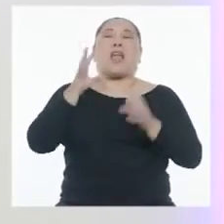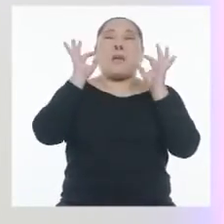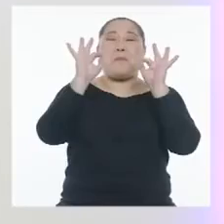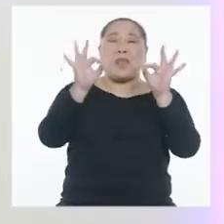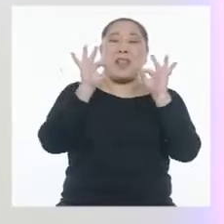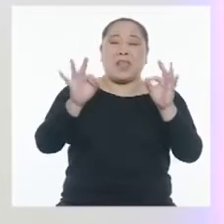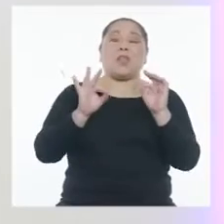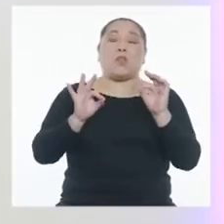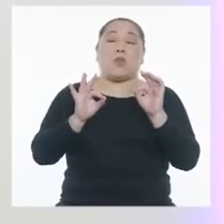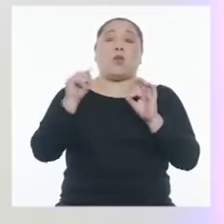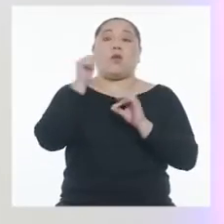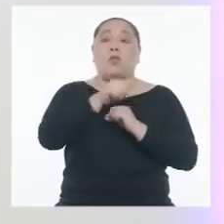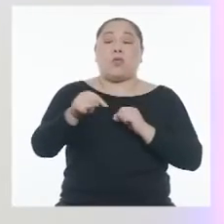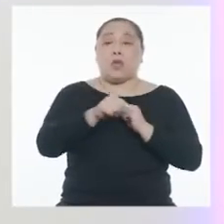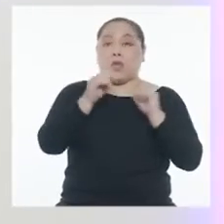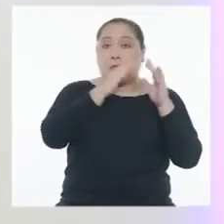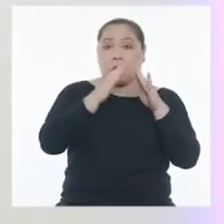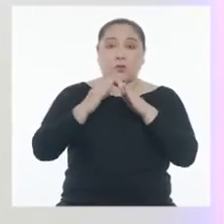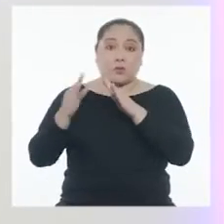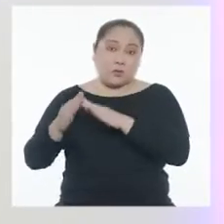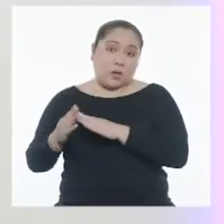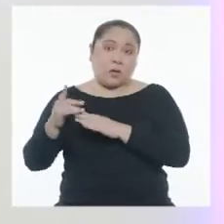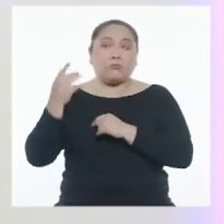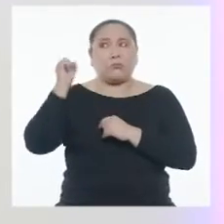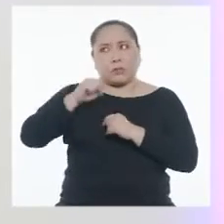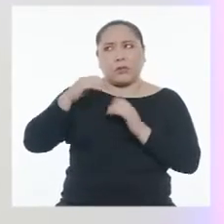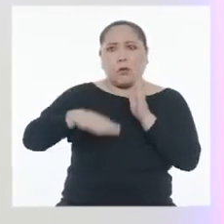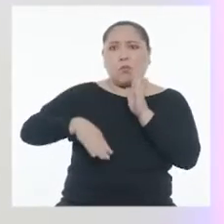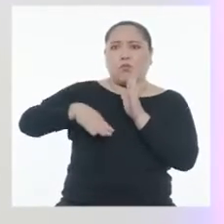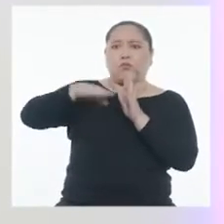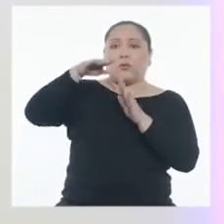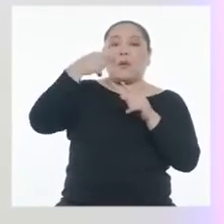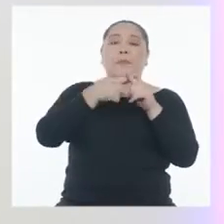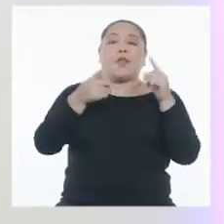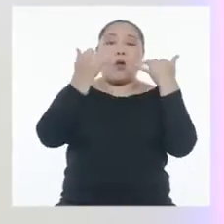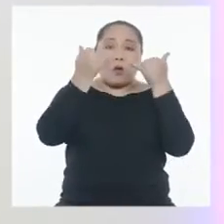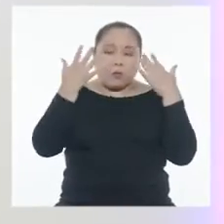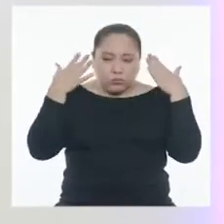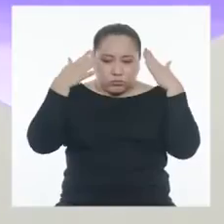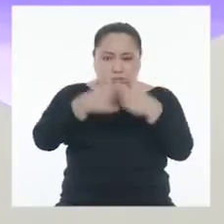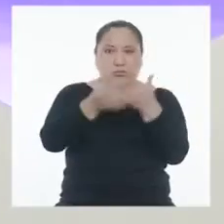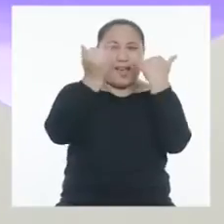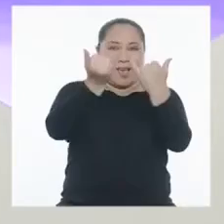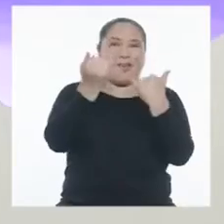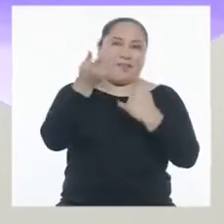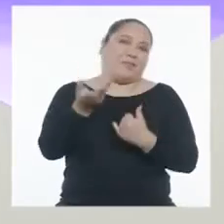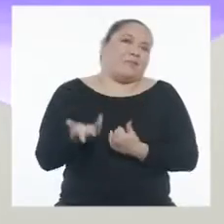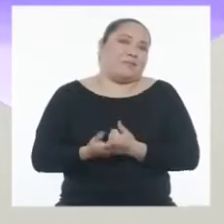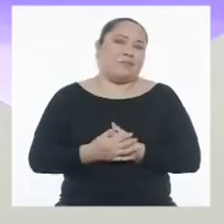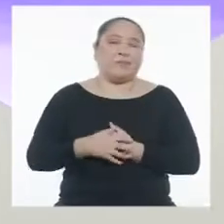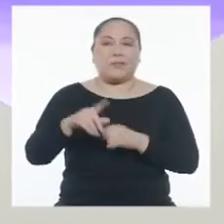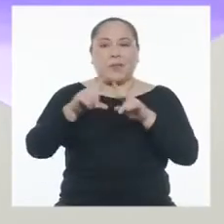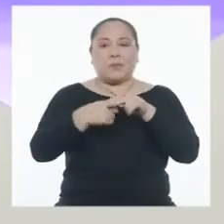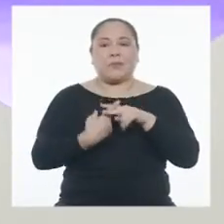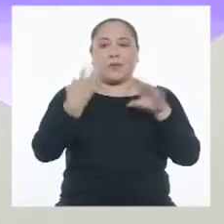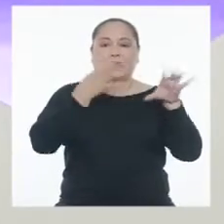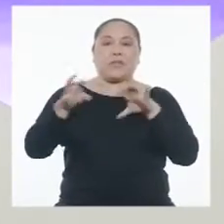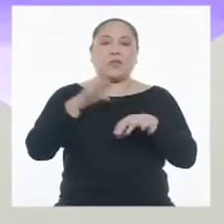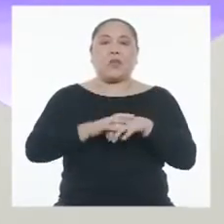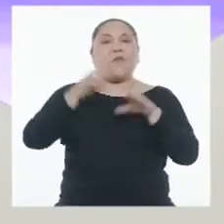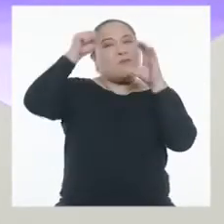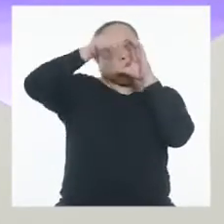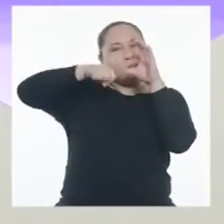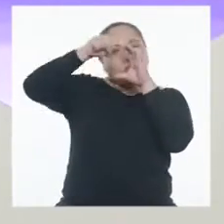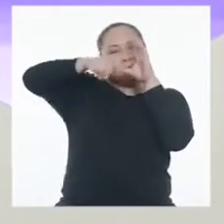ido creciendo con el tiempo, hoy podemos acercarnos al tema centrándonos en la actualidad. De acuerdo. Empecemos haciendo